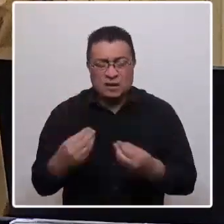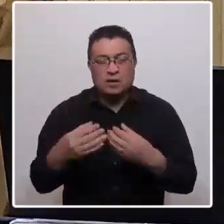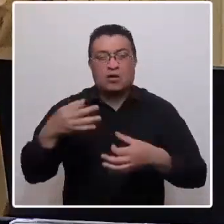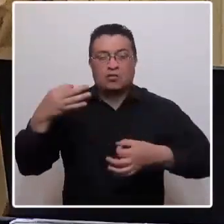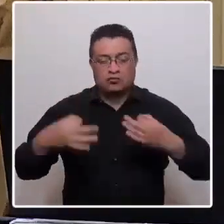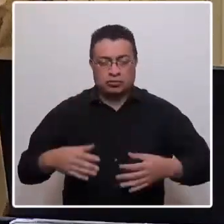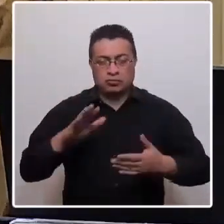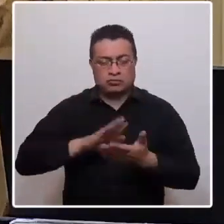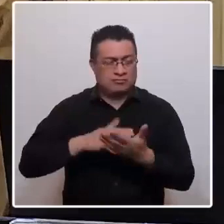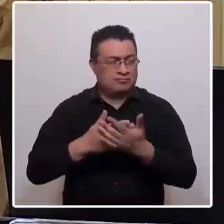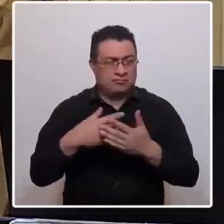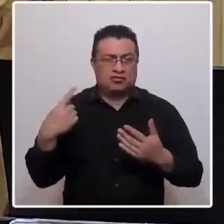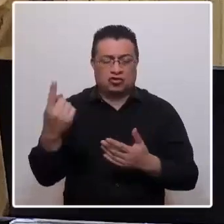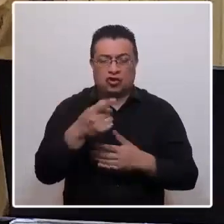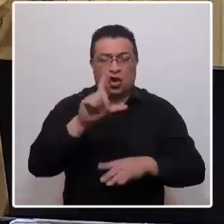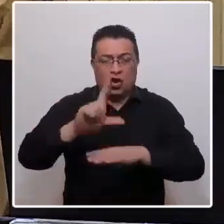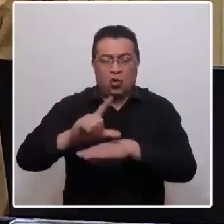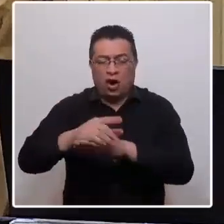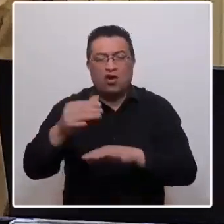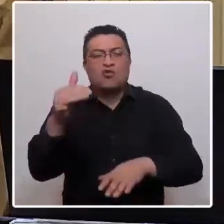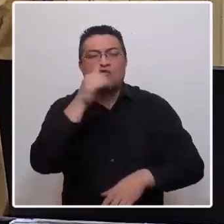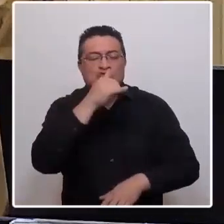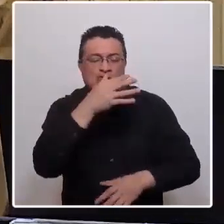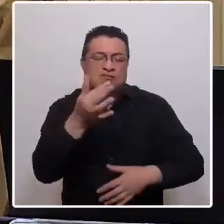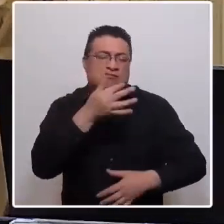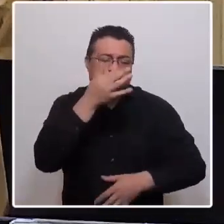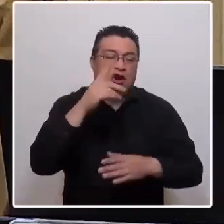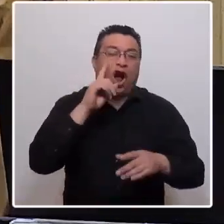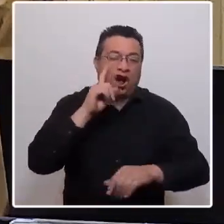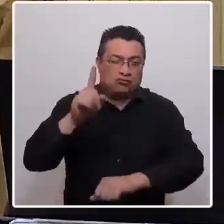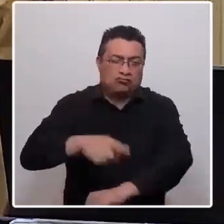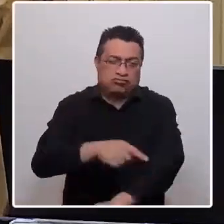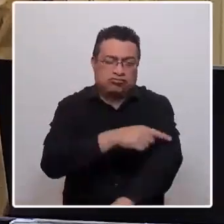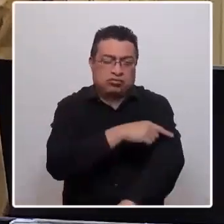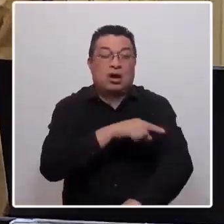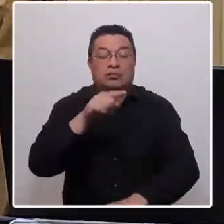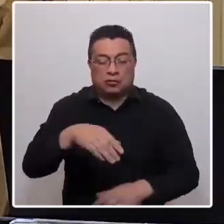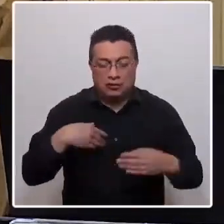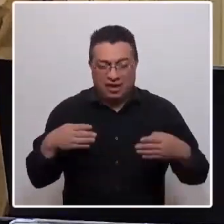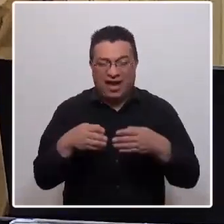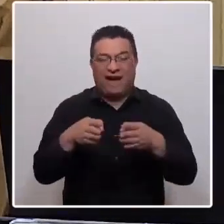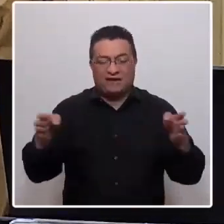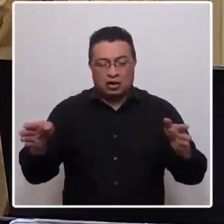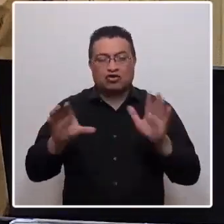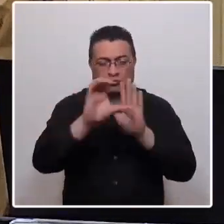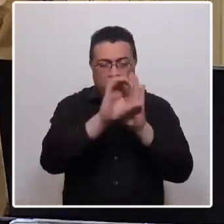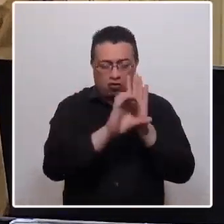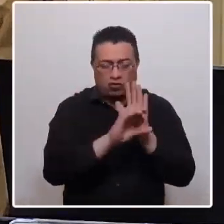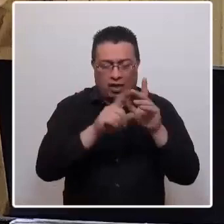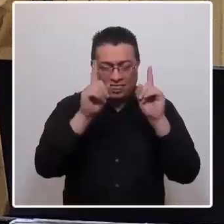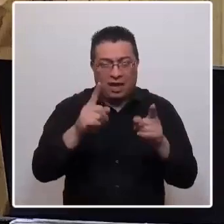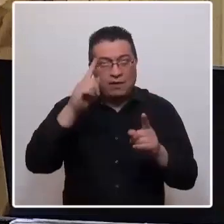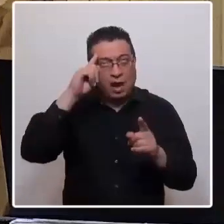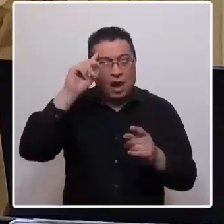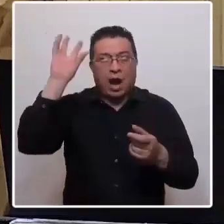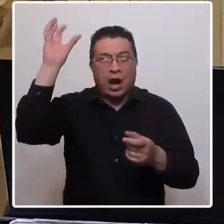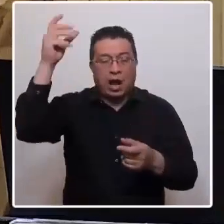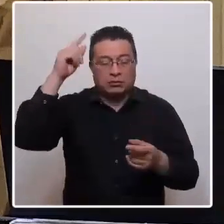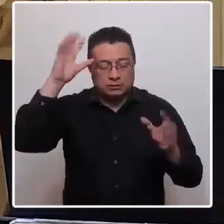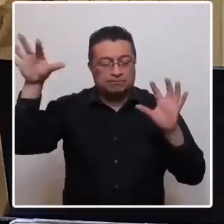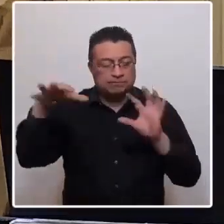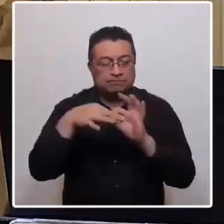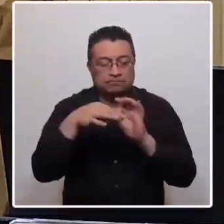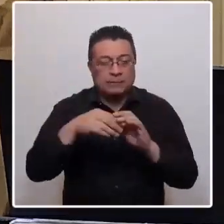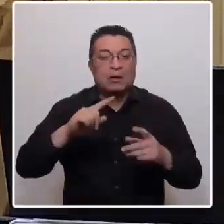zonas de sacrificio. El desarrollo de nuestro país está abierto a una constitución que debe considerar el cambio climático, la crisis